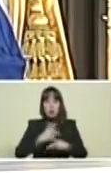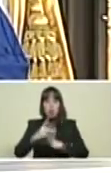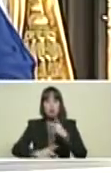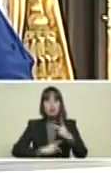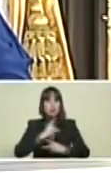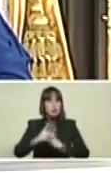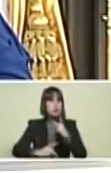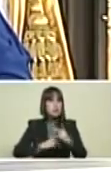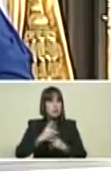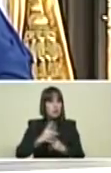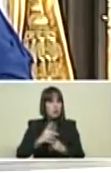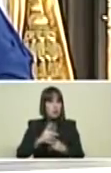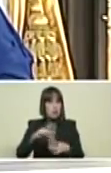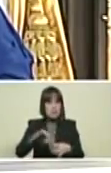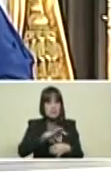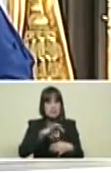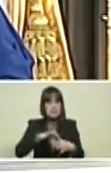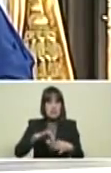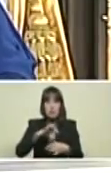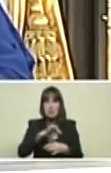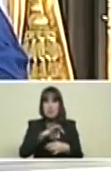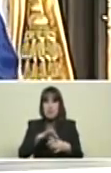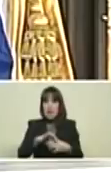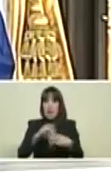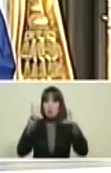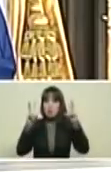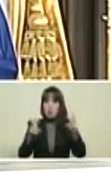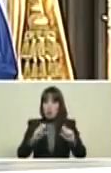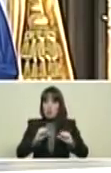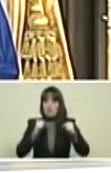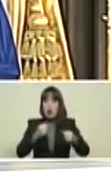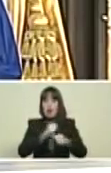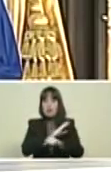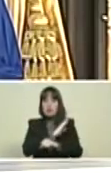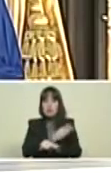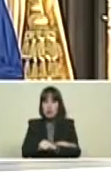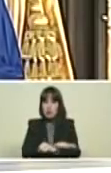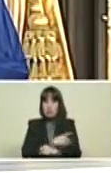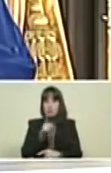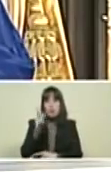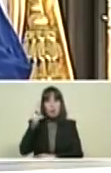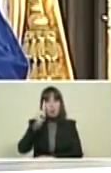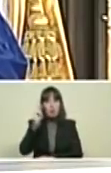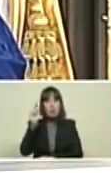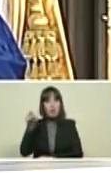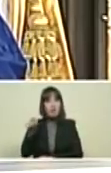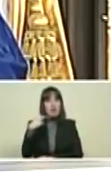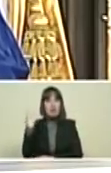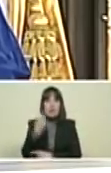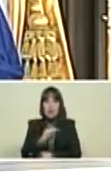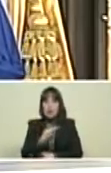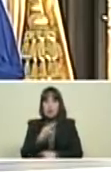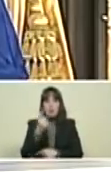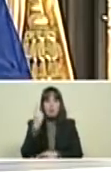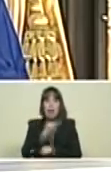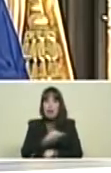El plan de semillas escolares, retomarlo con fuerza, profe, el plan de semillas